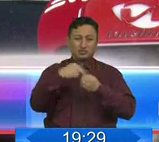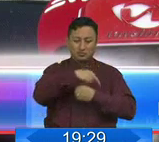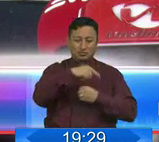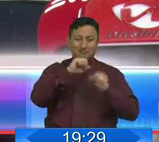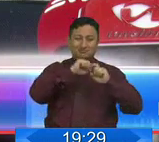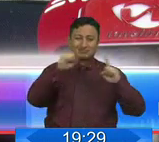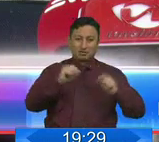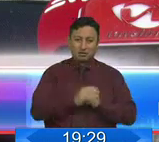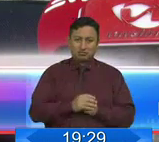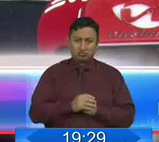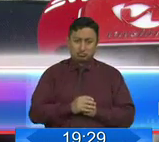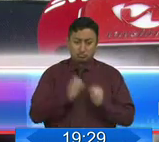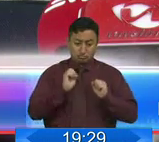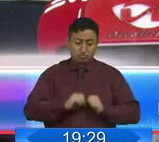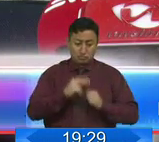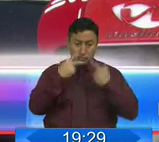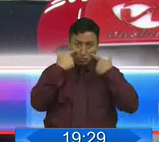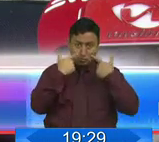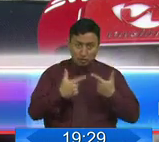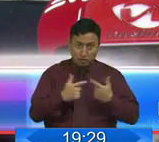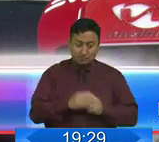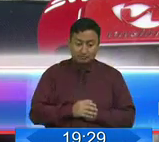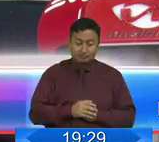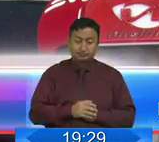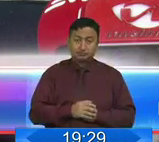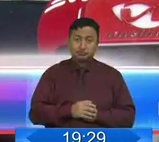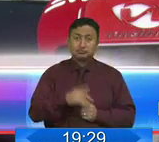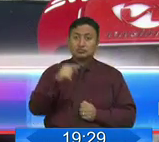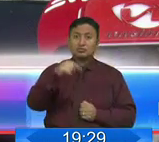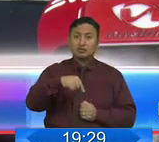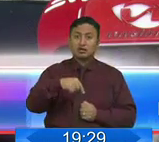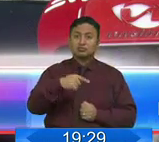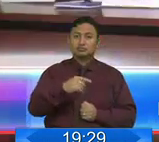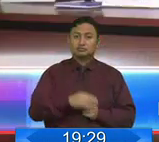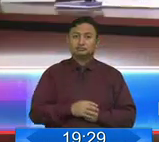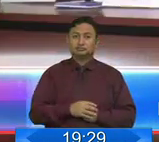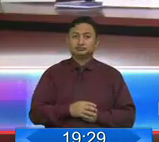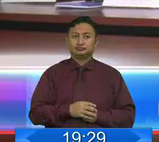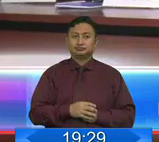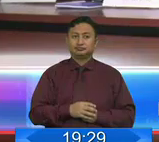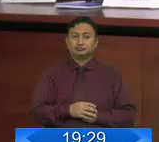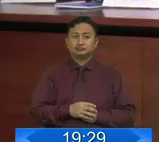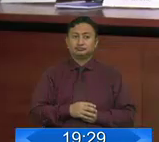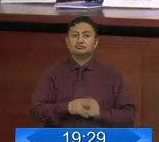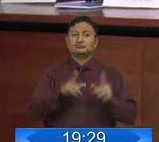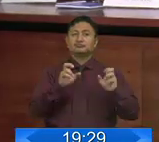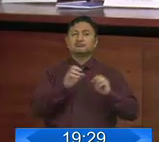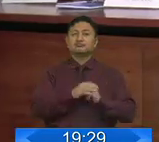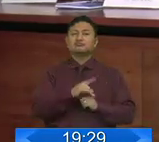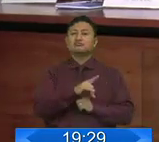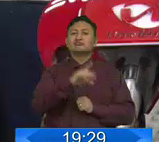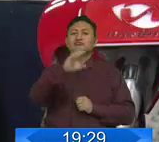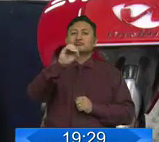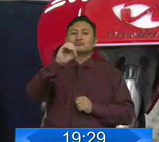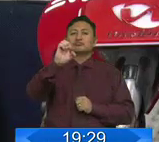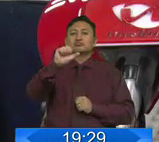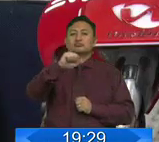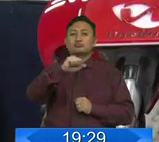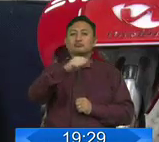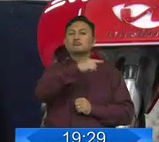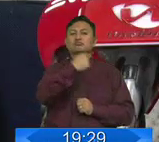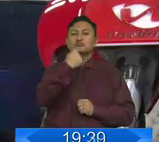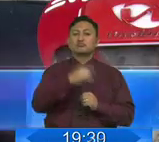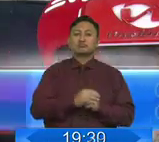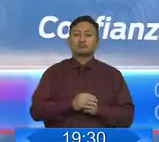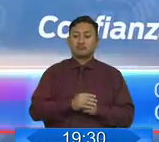sistema interamericano de derechos humanos, van a estar presentes. Sobre el caso puntual de la OEA, Atamaín señaló que aún